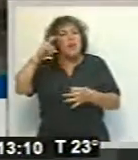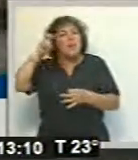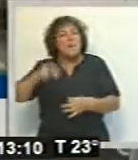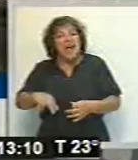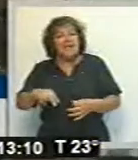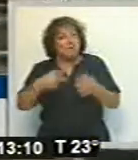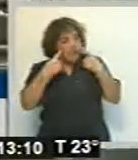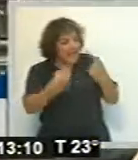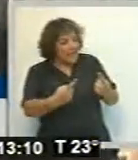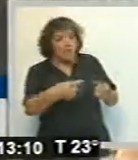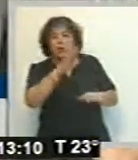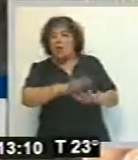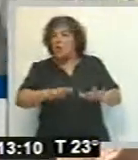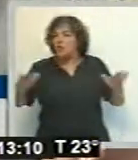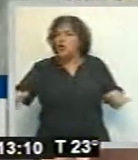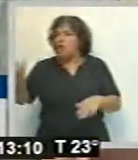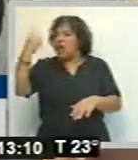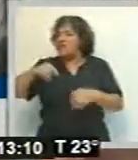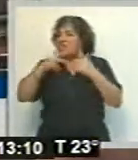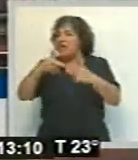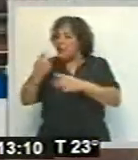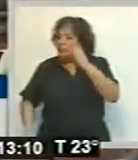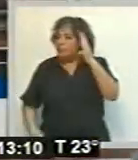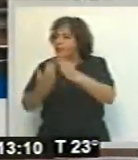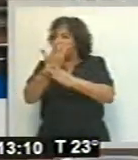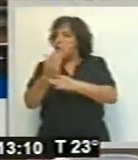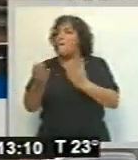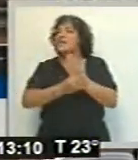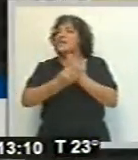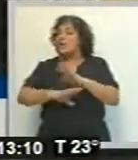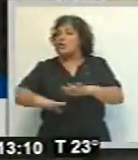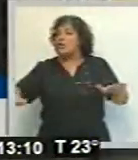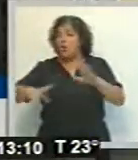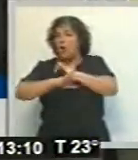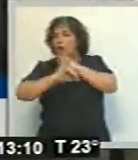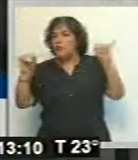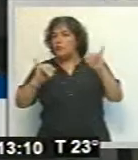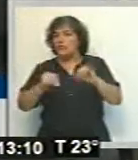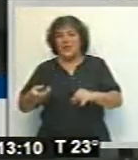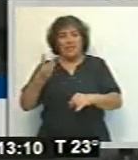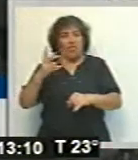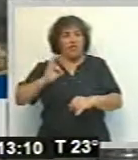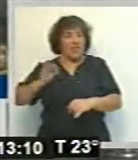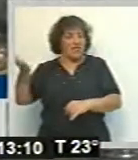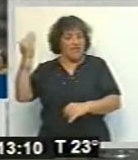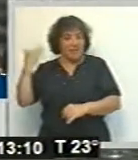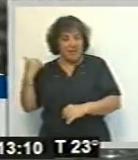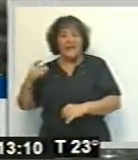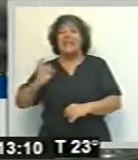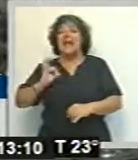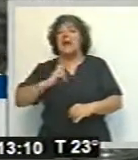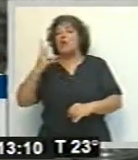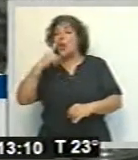atienda los problemas de la niñez. Ayer se ha dicho que se crea un ministerio, ¿no es cierto? Y los anuncios son anuncios que ya se hicieron hace 2 años atrás. En el año